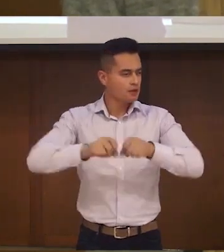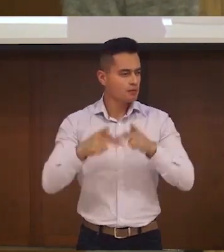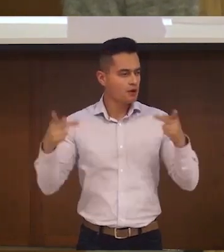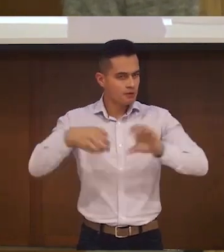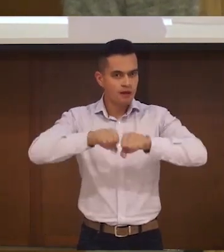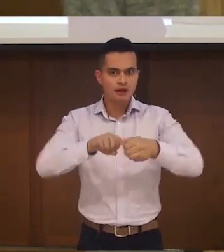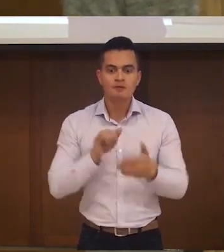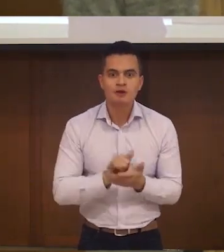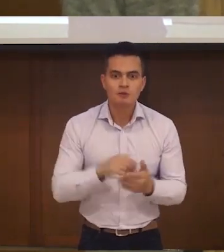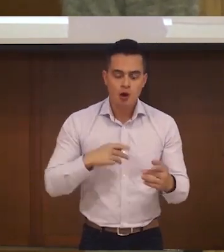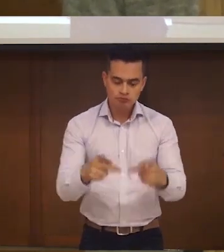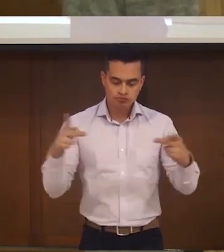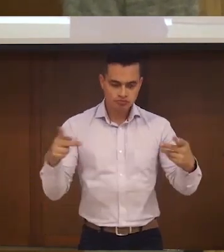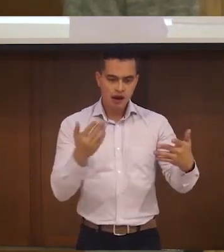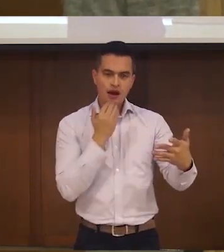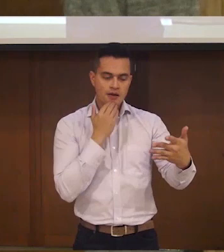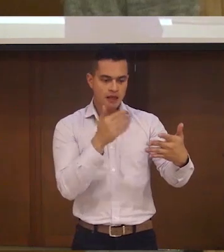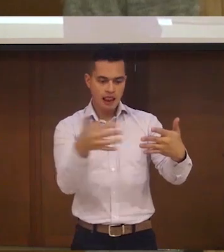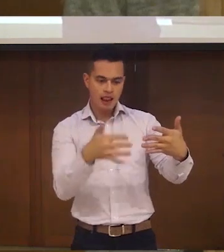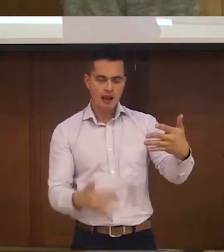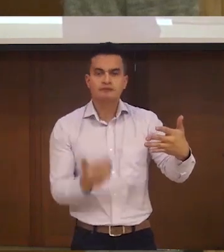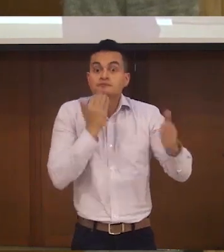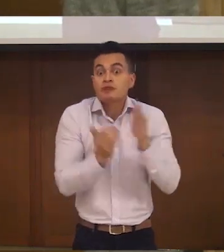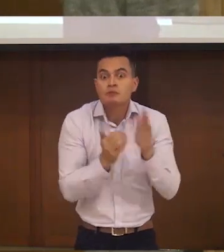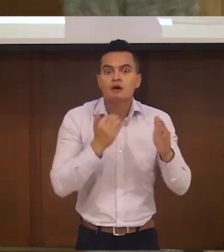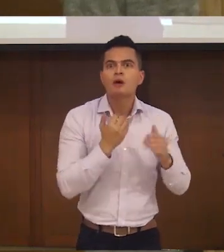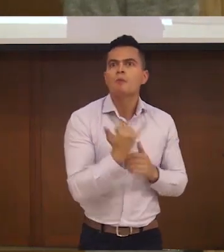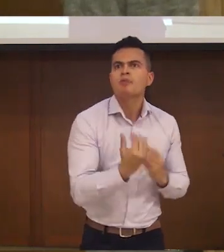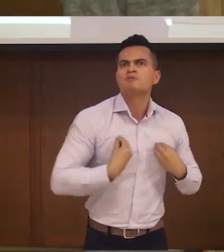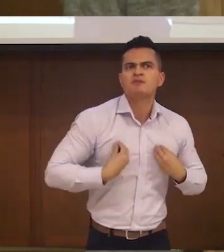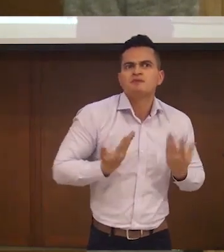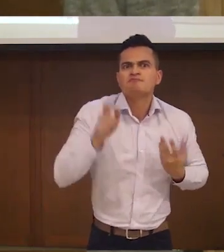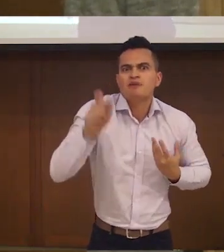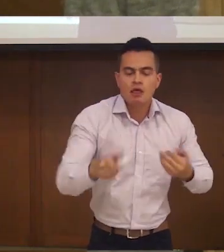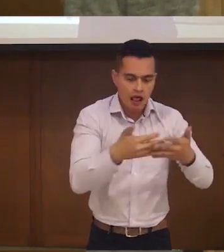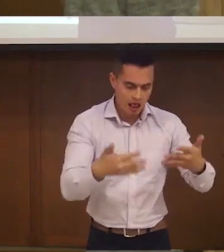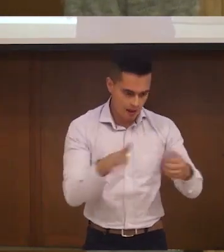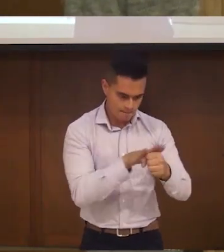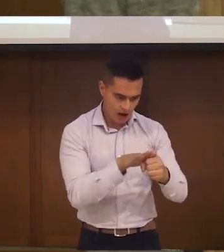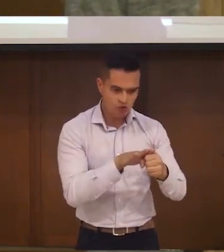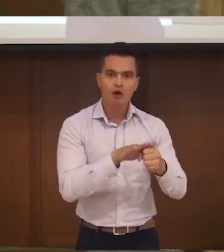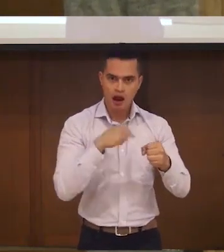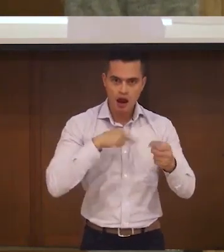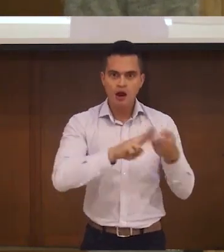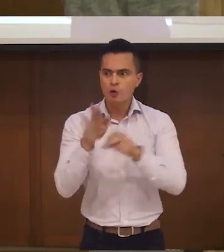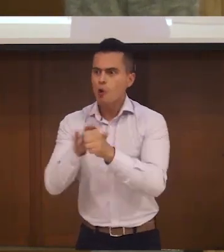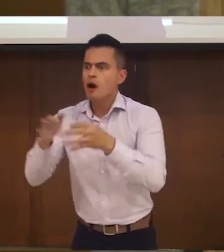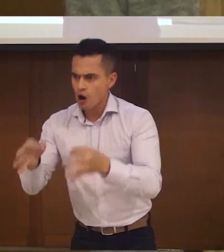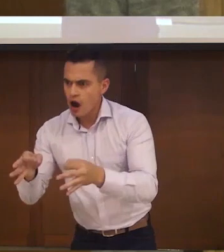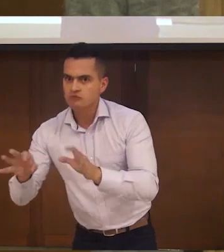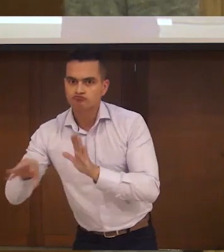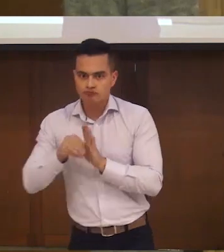de, uy, ahí vive mi tío Felipe, qué sé yo, porque reconocían el lugar. Entonces, bueno, listo, cuando María Isabel me